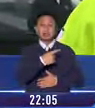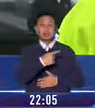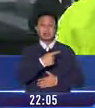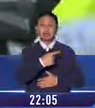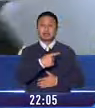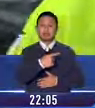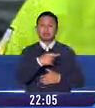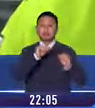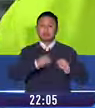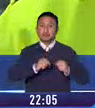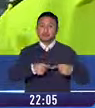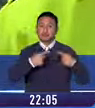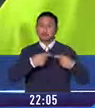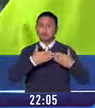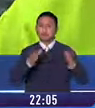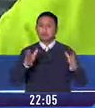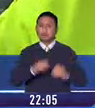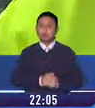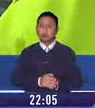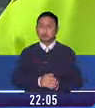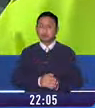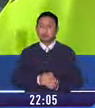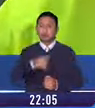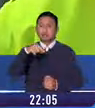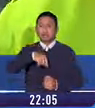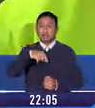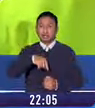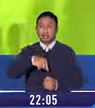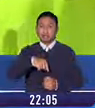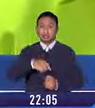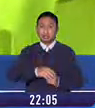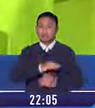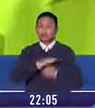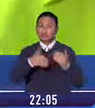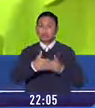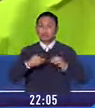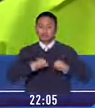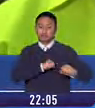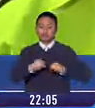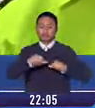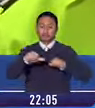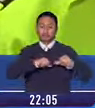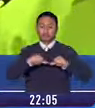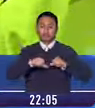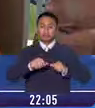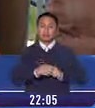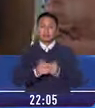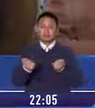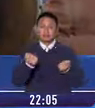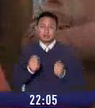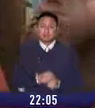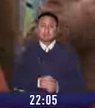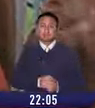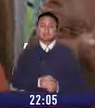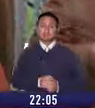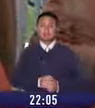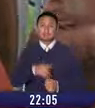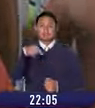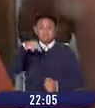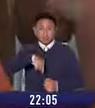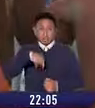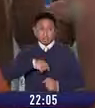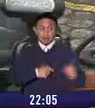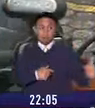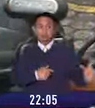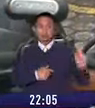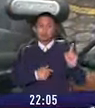pasa permanentemente abierta porque este es aquí es donde nosotros Hacemos todas las gestiones administrativas Y operativas entonces que en ese